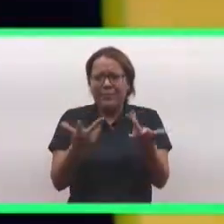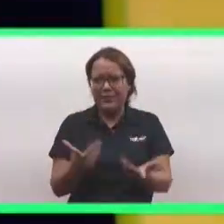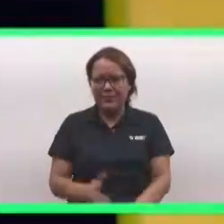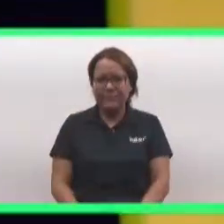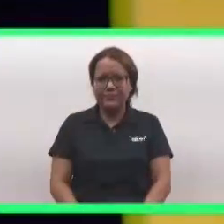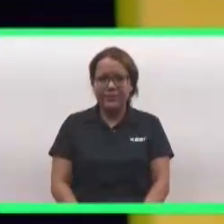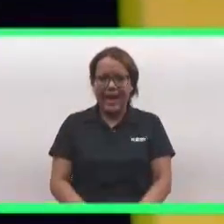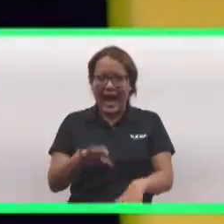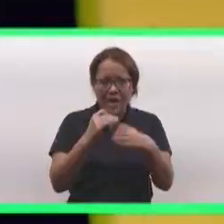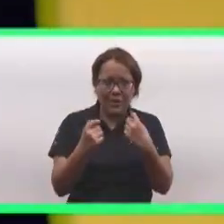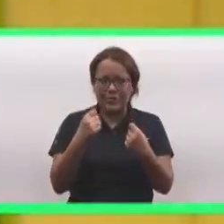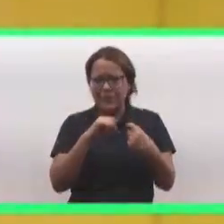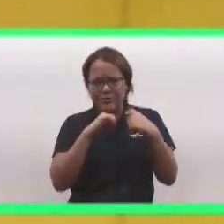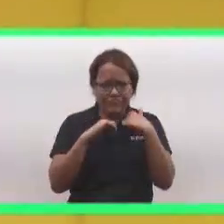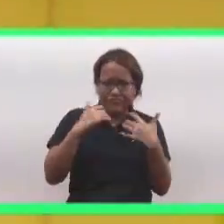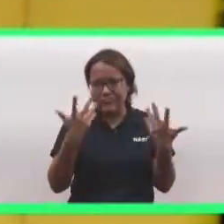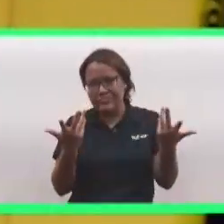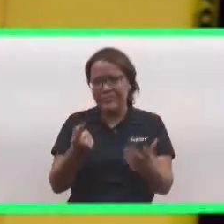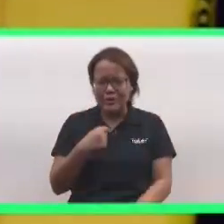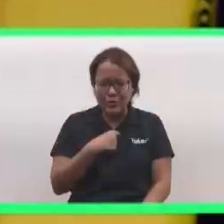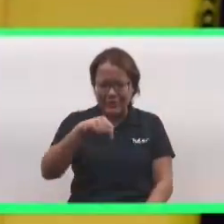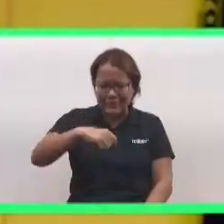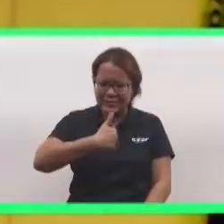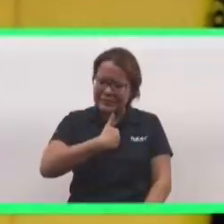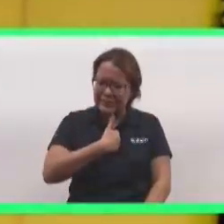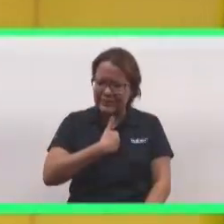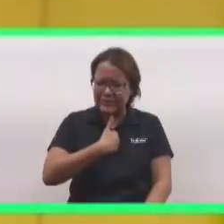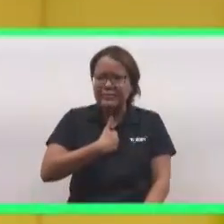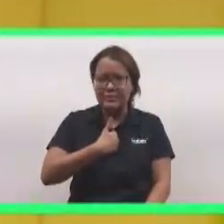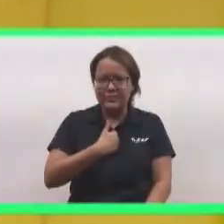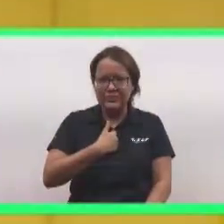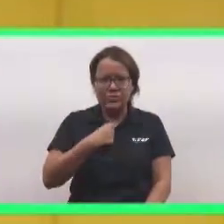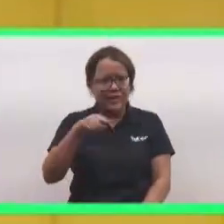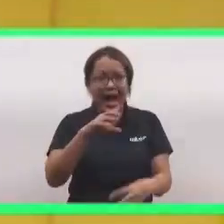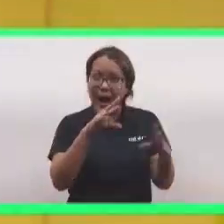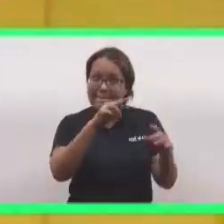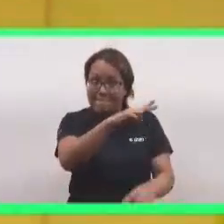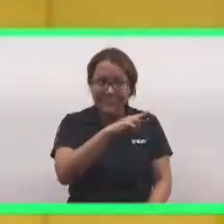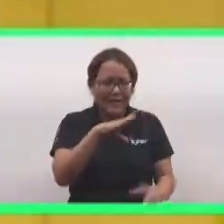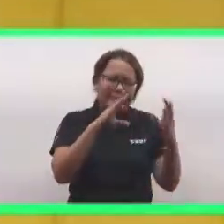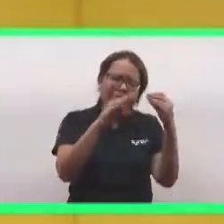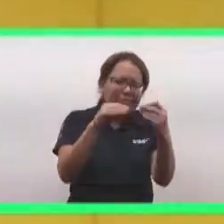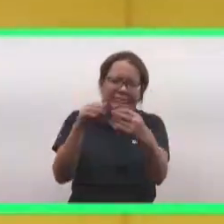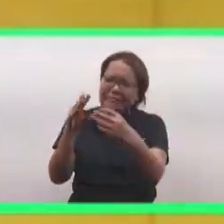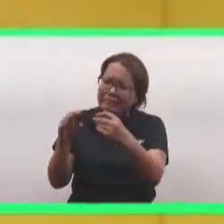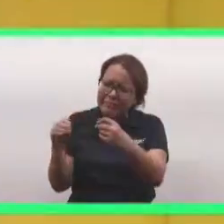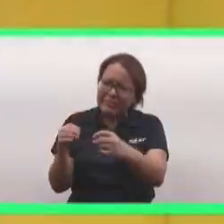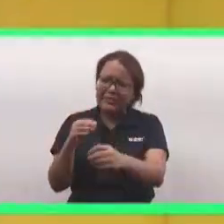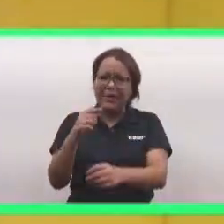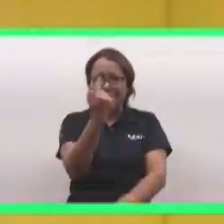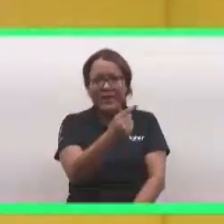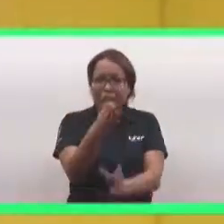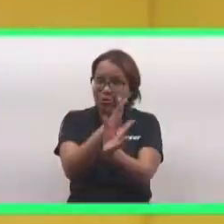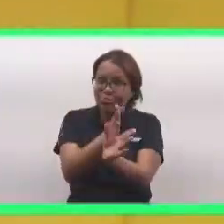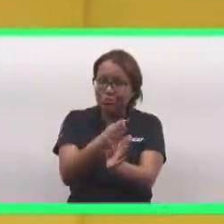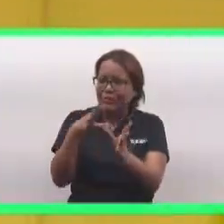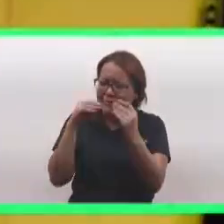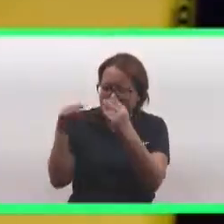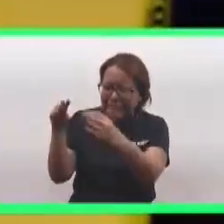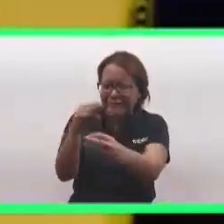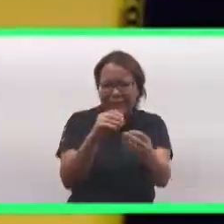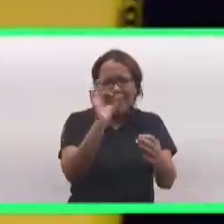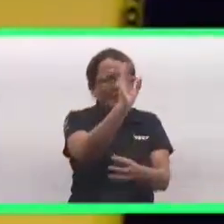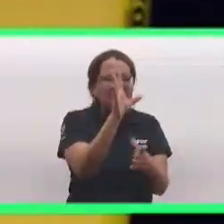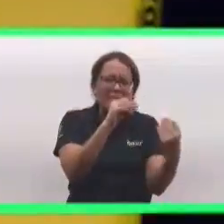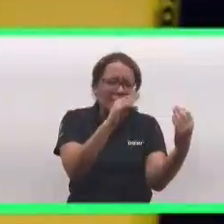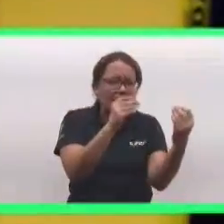para otros incómodo. Pero ¿qué es lo que me llevó a ese lugar? No hable con su amigo, no vaya aún al psiquiatra, no vaya aún al pastor, no vaya